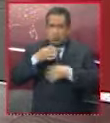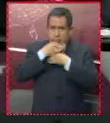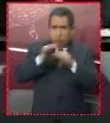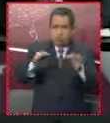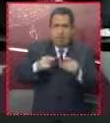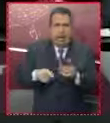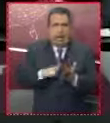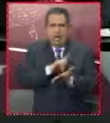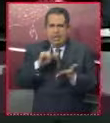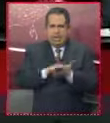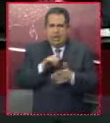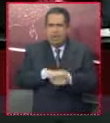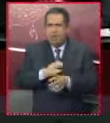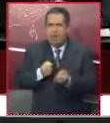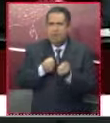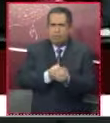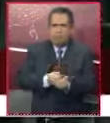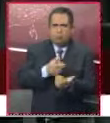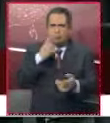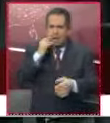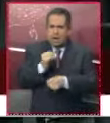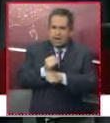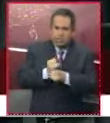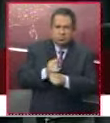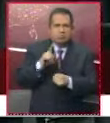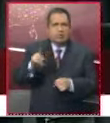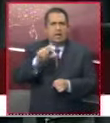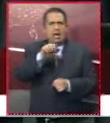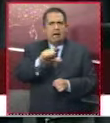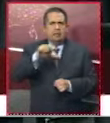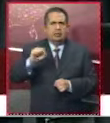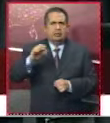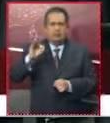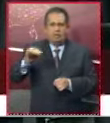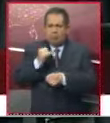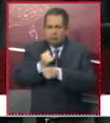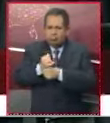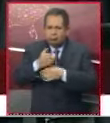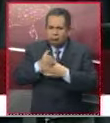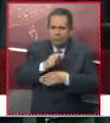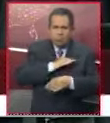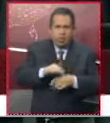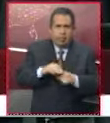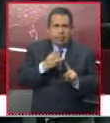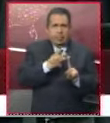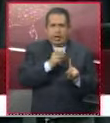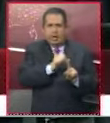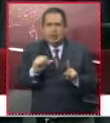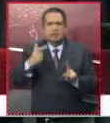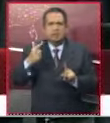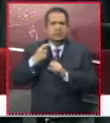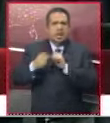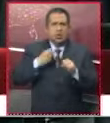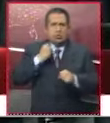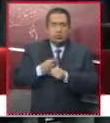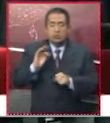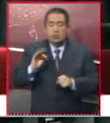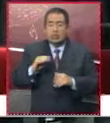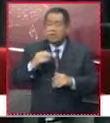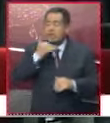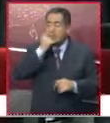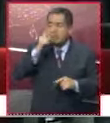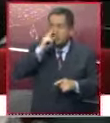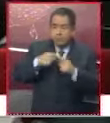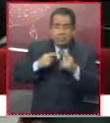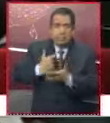reforma fortalece y amplía las facultades de fiscalización de la Auditoría Superior de la Federación y amplía de 3 a 7 años la prescripción de faltas